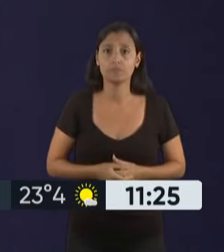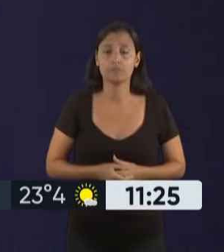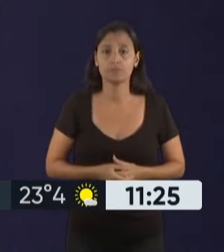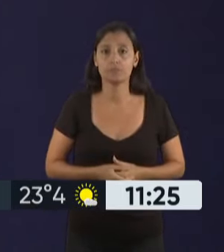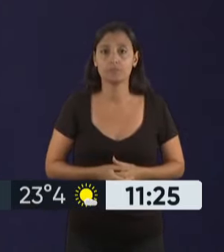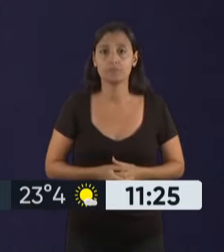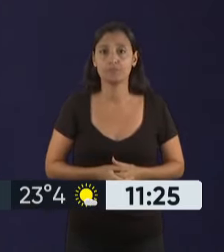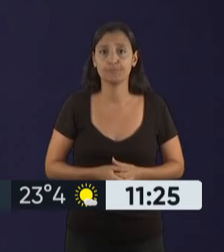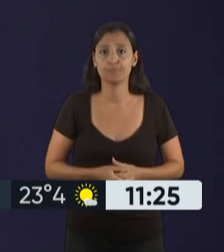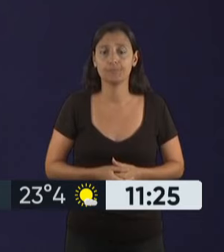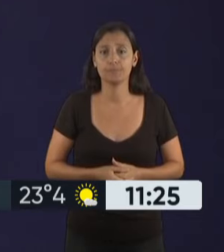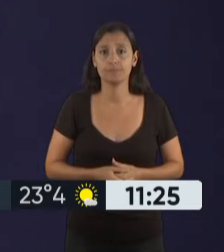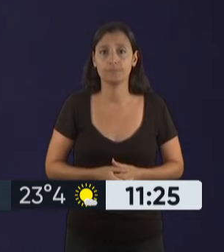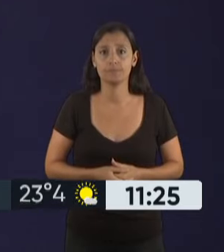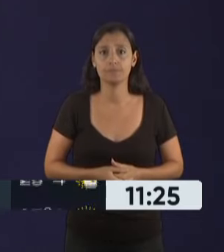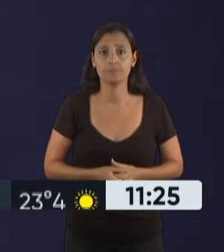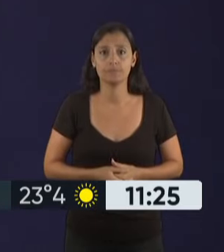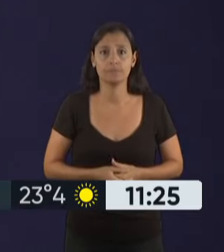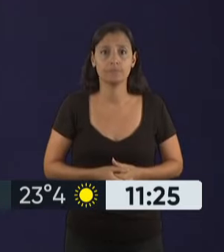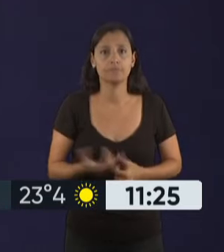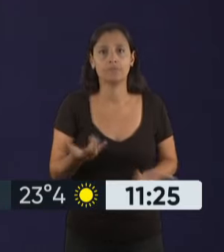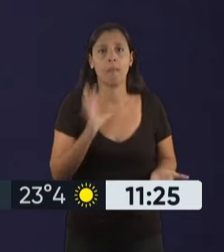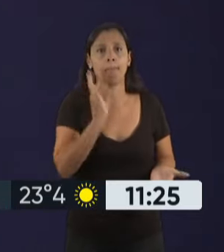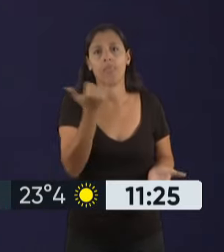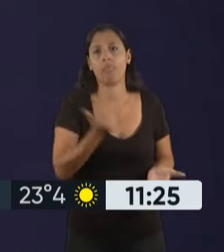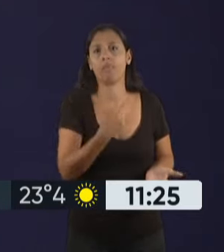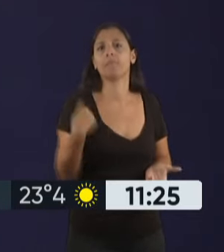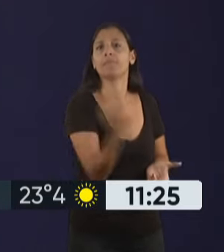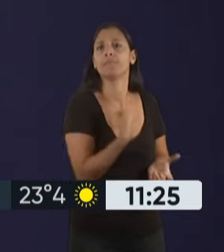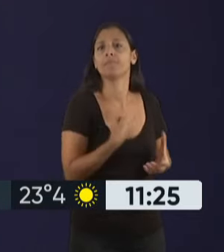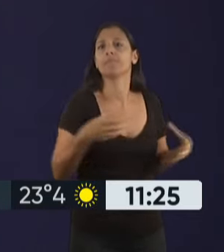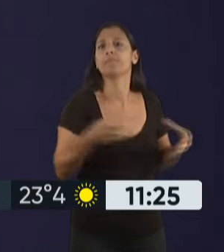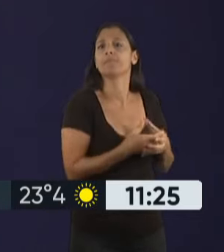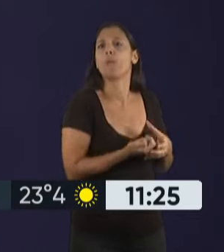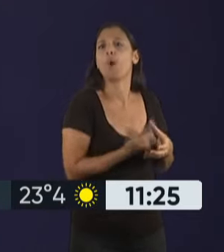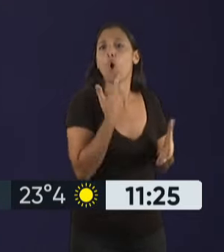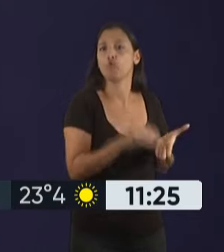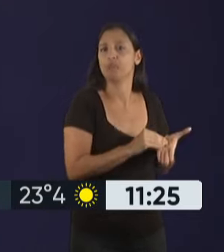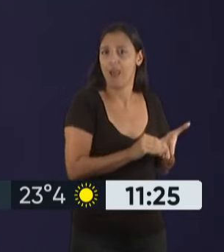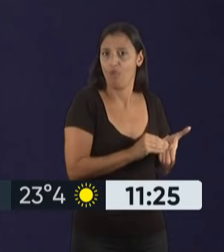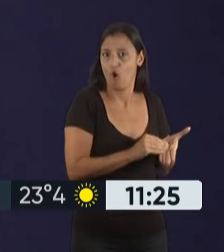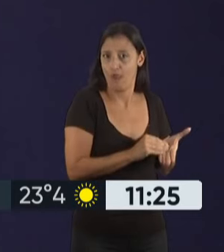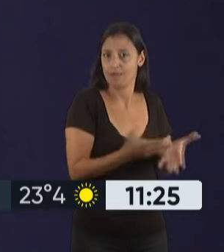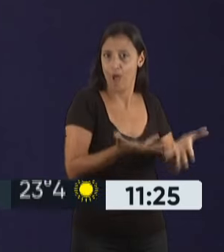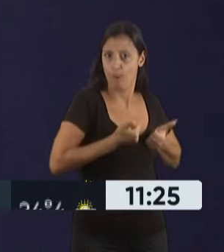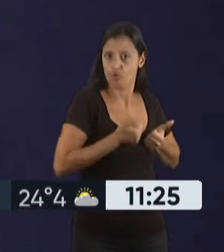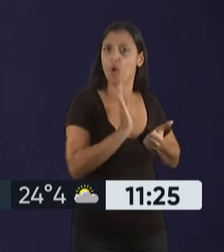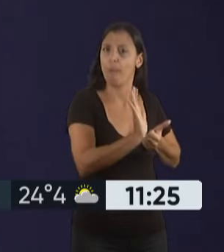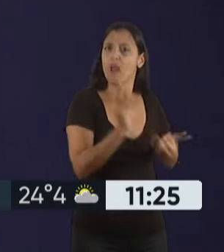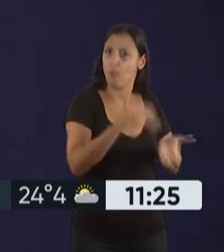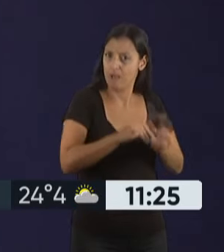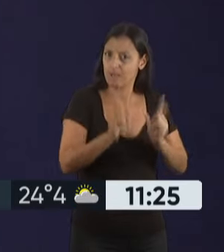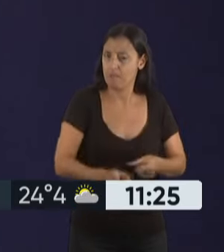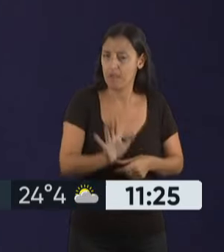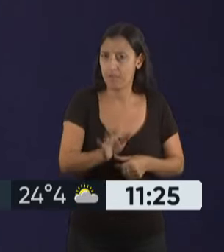efectivamente tenemos una Clara minoría de eh senadores y además de